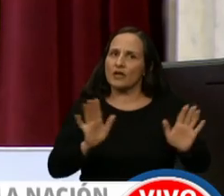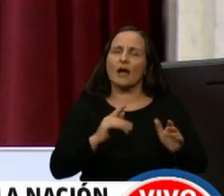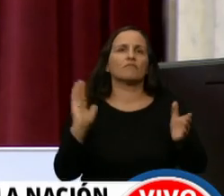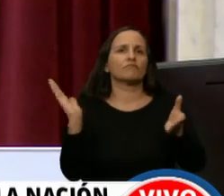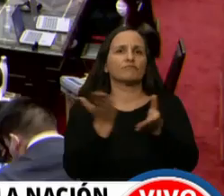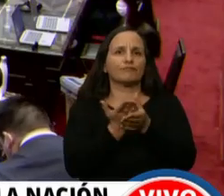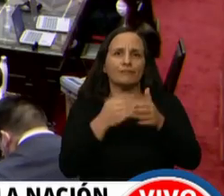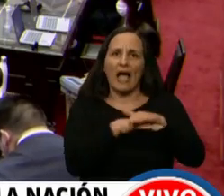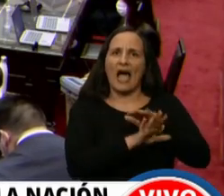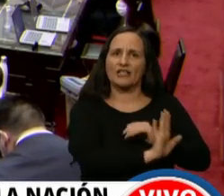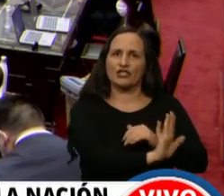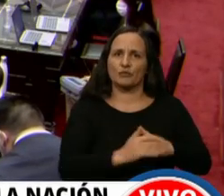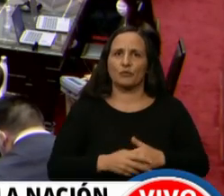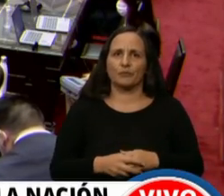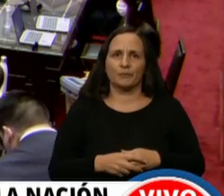archivo